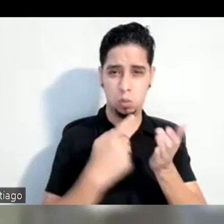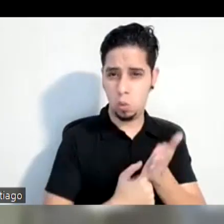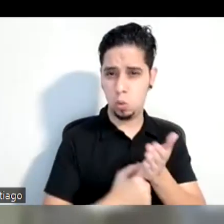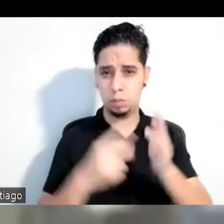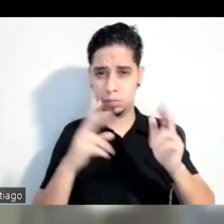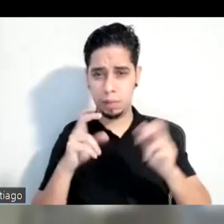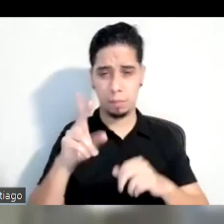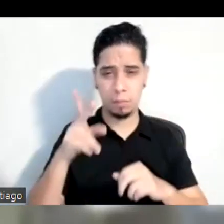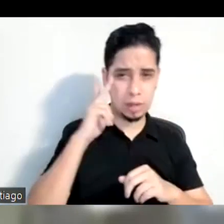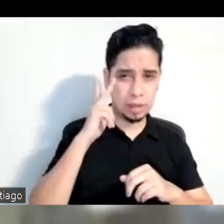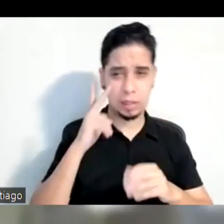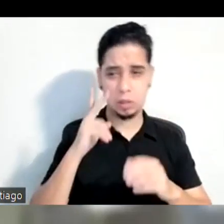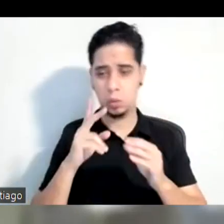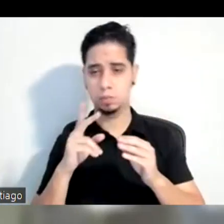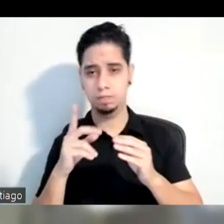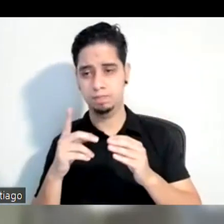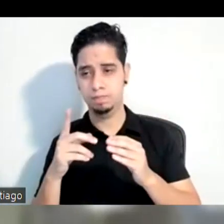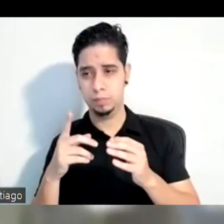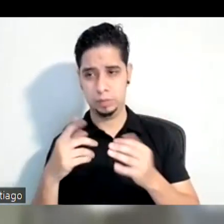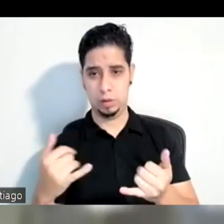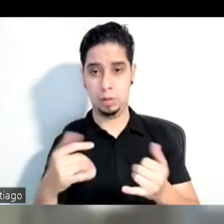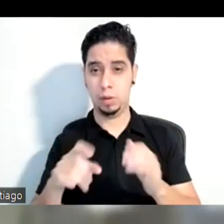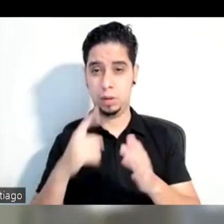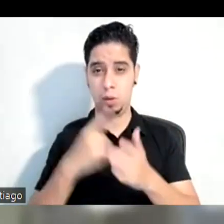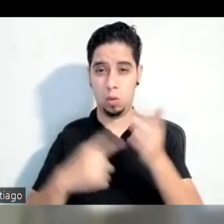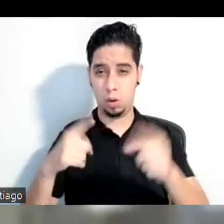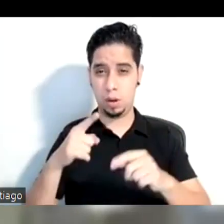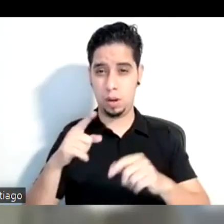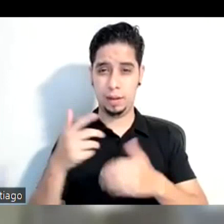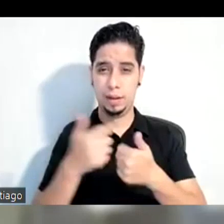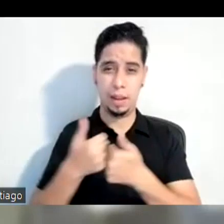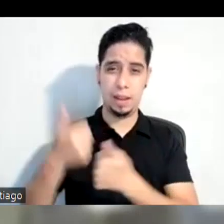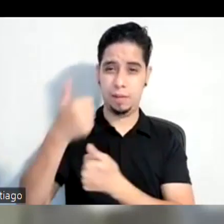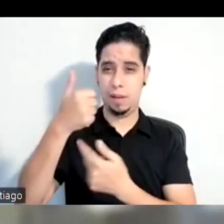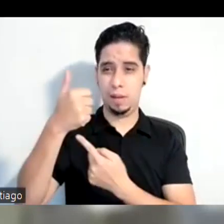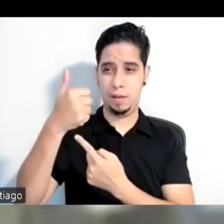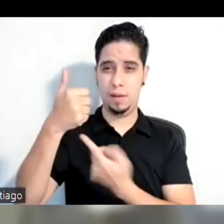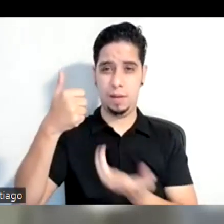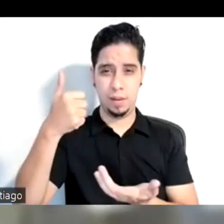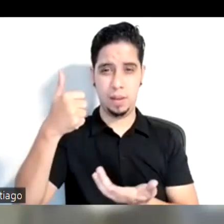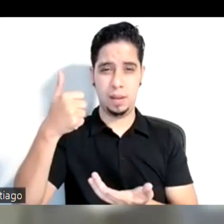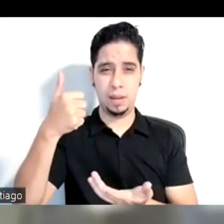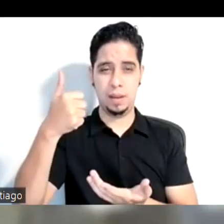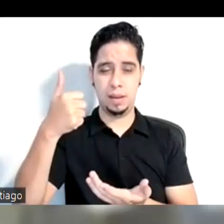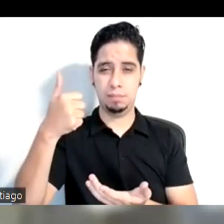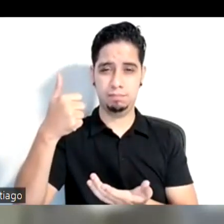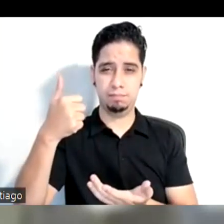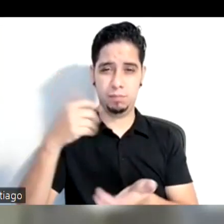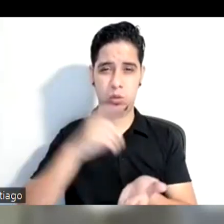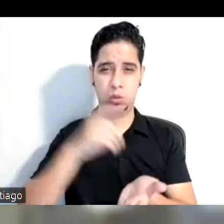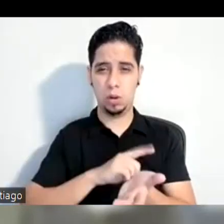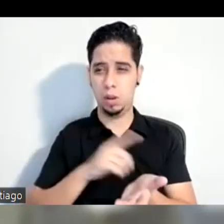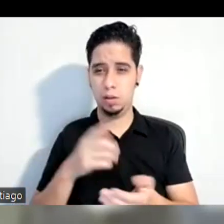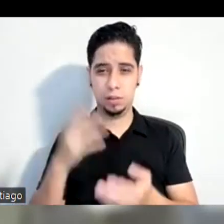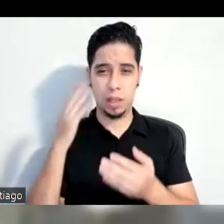momento, el jefe médico del hospital, pues es como un hippie moderno. ¿Sí? Él quiere enfrentarse a todo lo